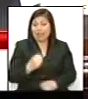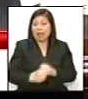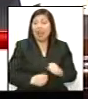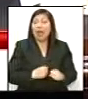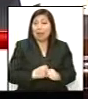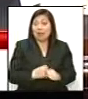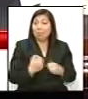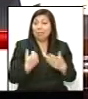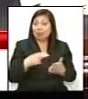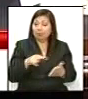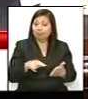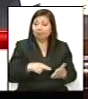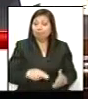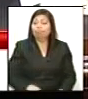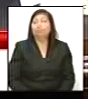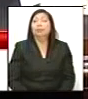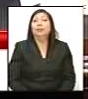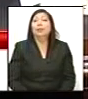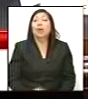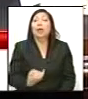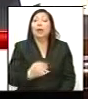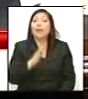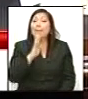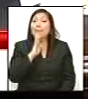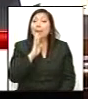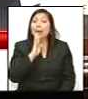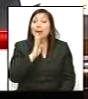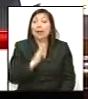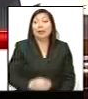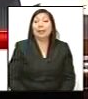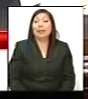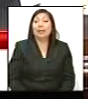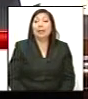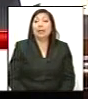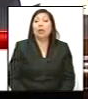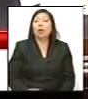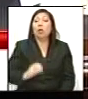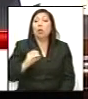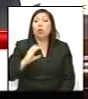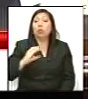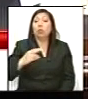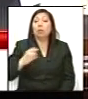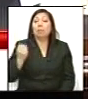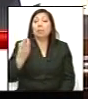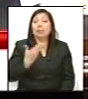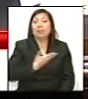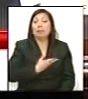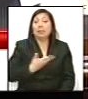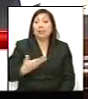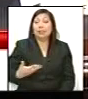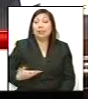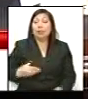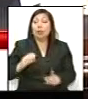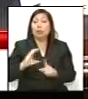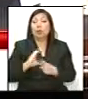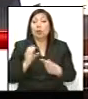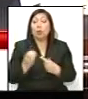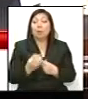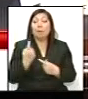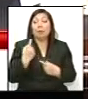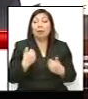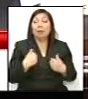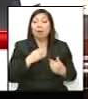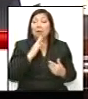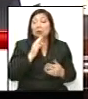ha sido leído. Tiene la palabra el congresista Edgar Ochoa, vicepresidente de la Comisión de Cultura, hasta por 10